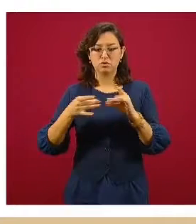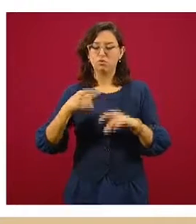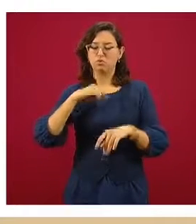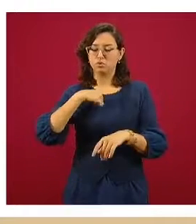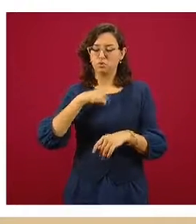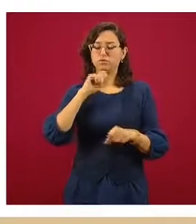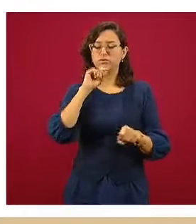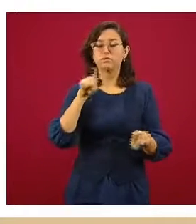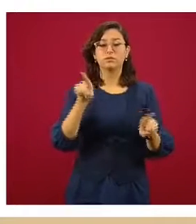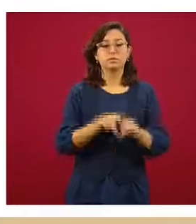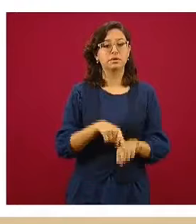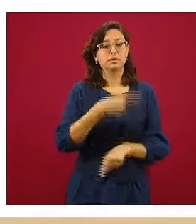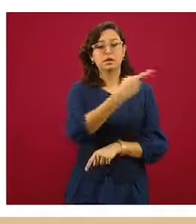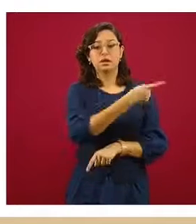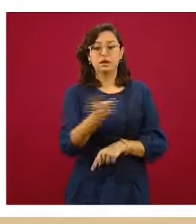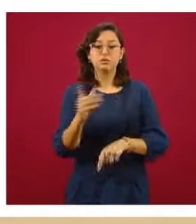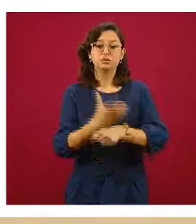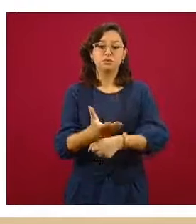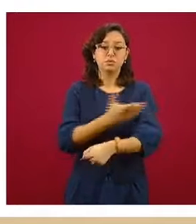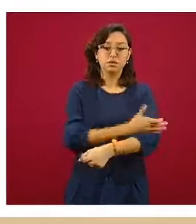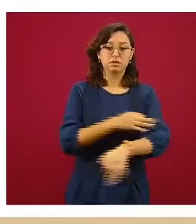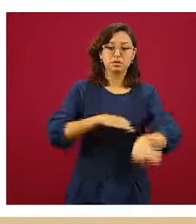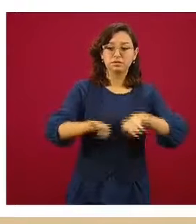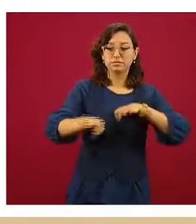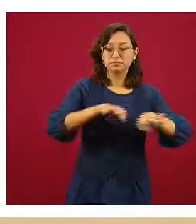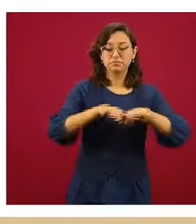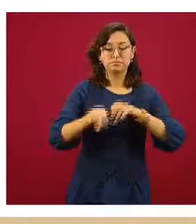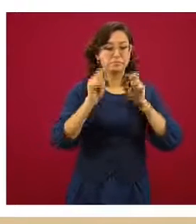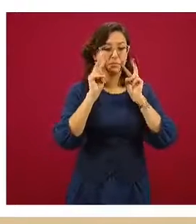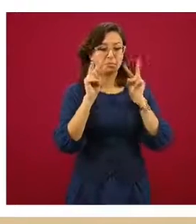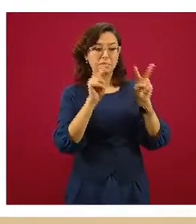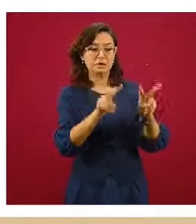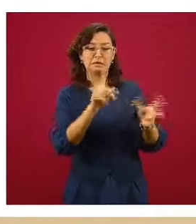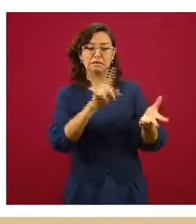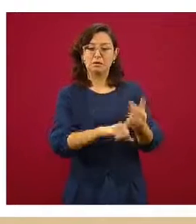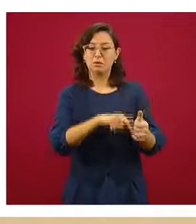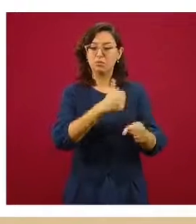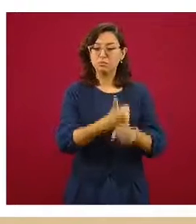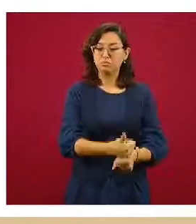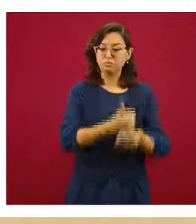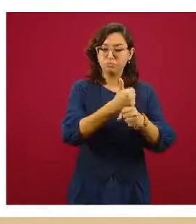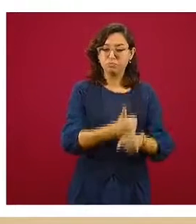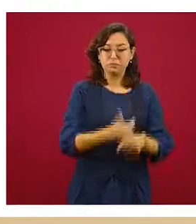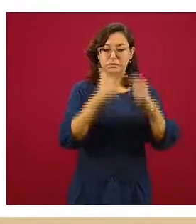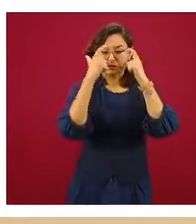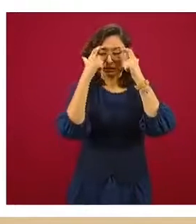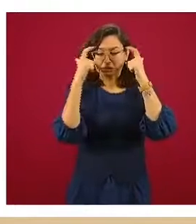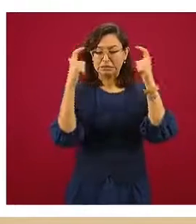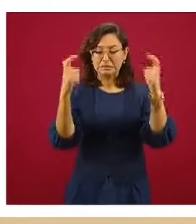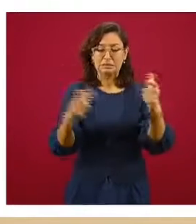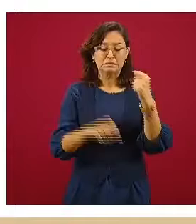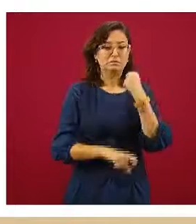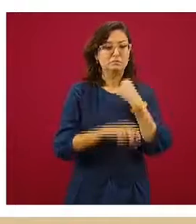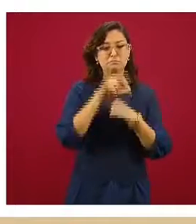colegas que ven una realidad muy angustiosa, muy intensa, de mucho estrés, de